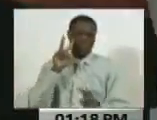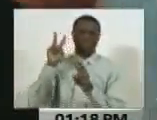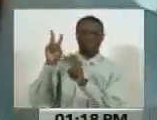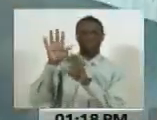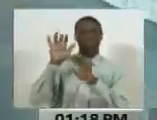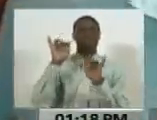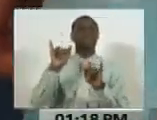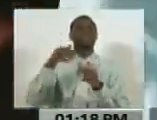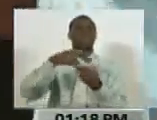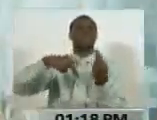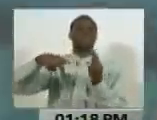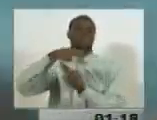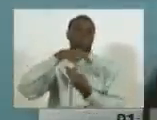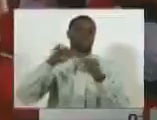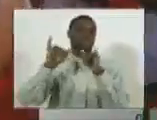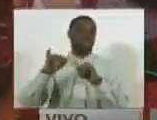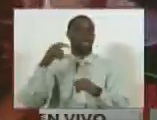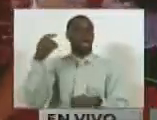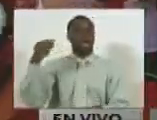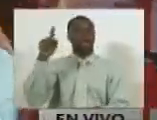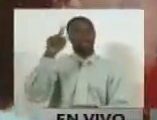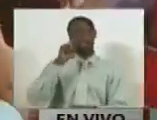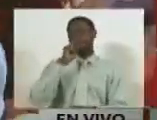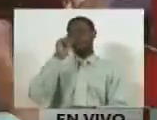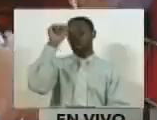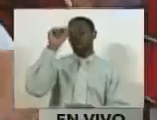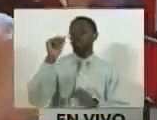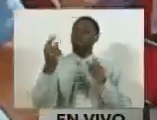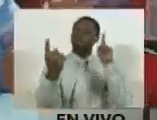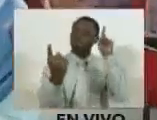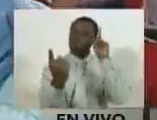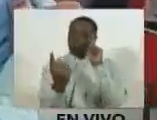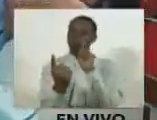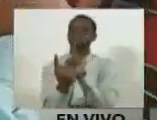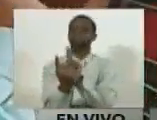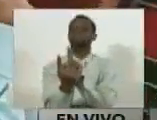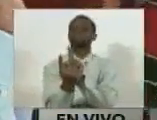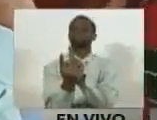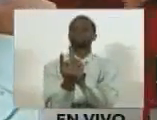Revolución. Allí el presidente Nicolás Maduro se acerca